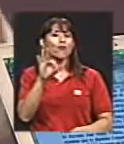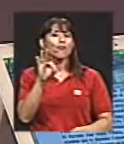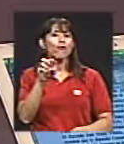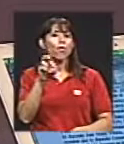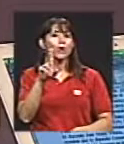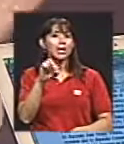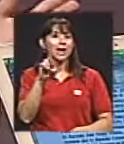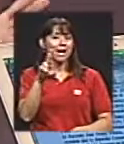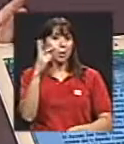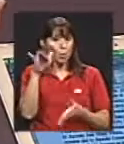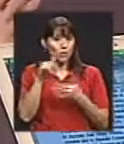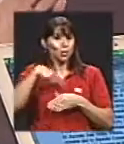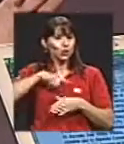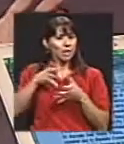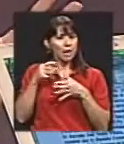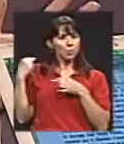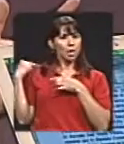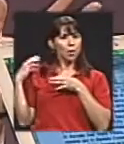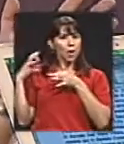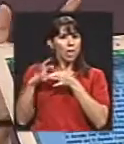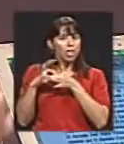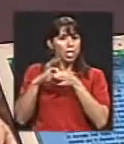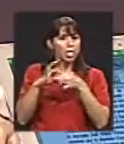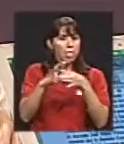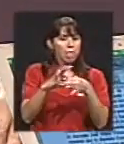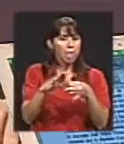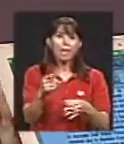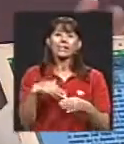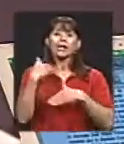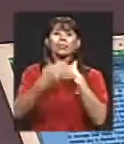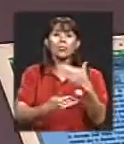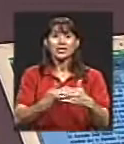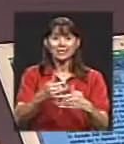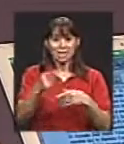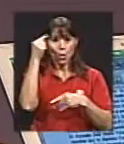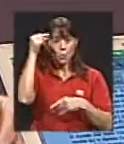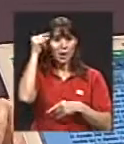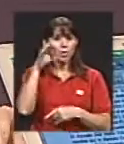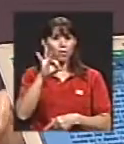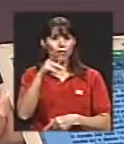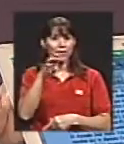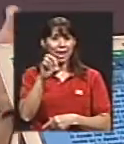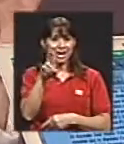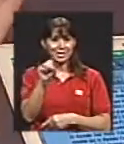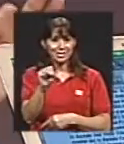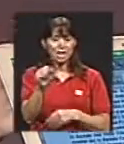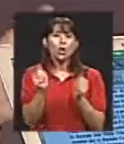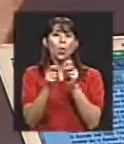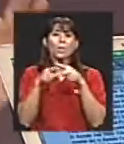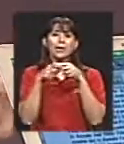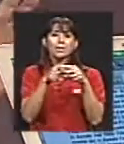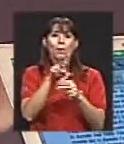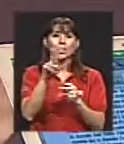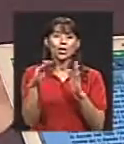y no ir cortando y decir este fue bien en la administración figueres olsen 94 98 del préstamo de 22 millones